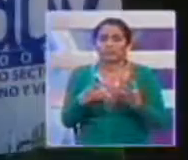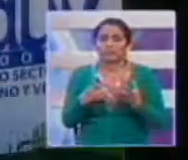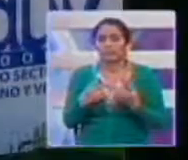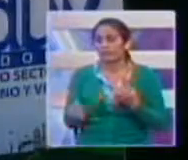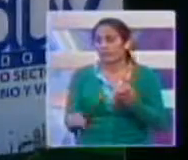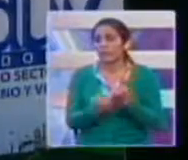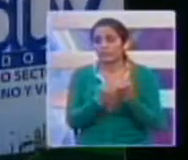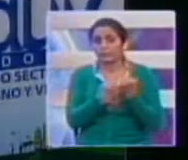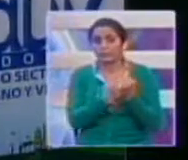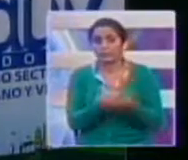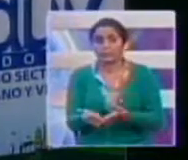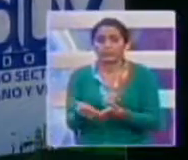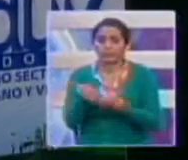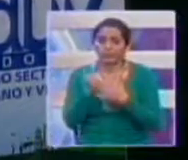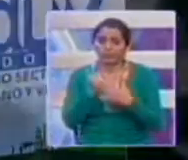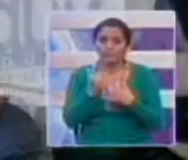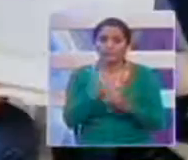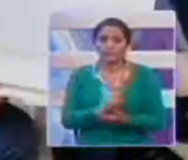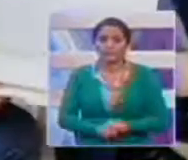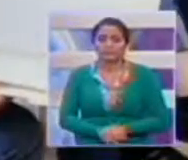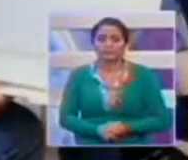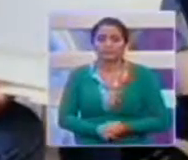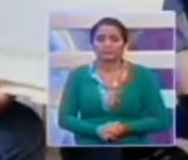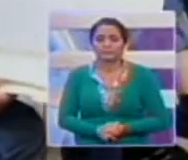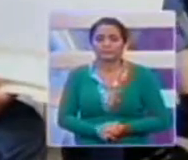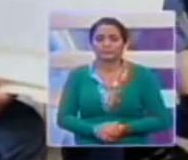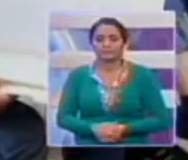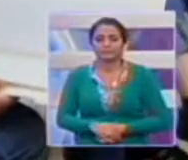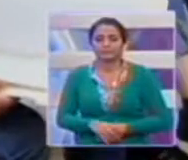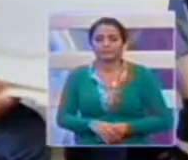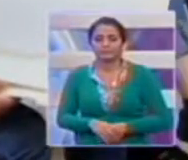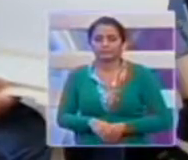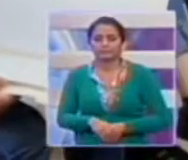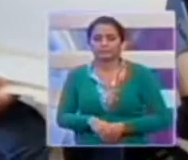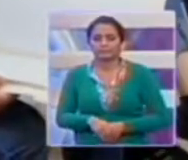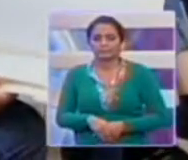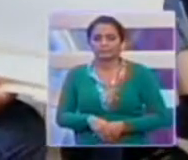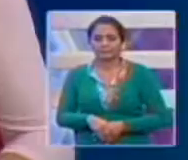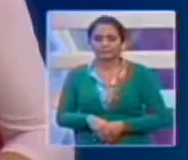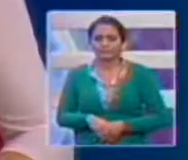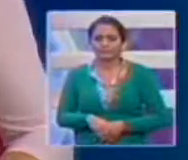elaboración de las políticas públicas en urbanismo. Marta Navarrete, Telerama Noticias.